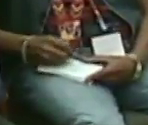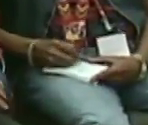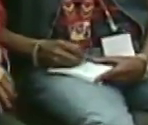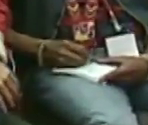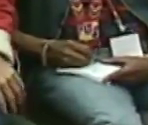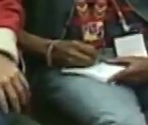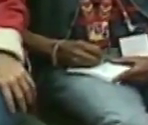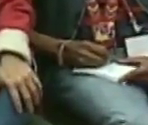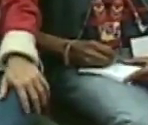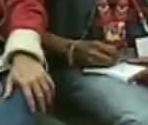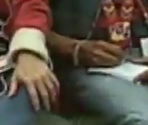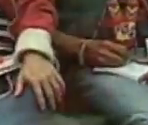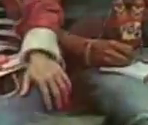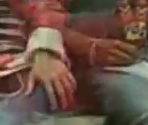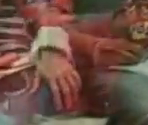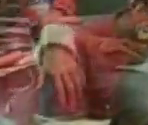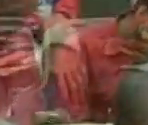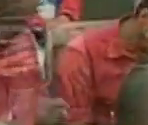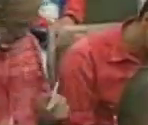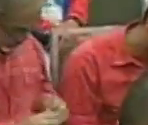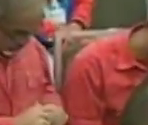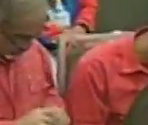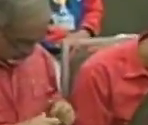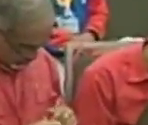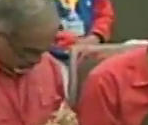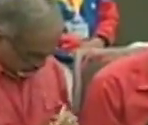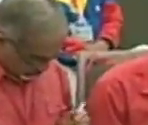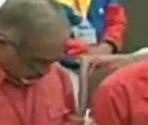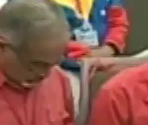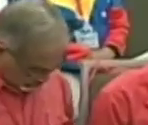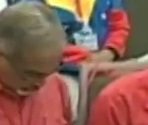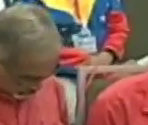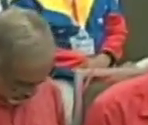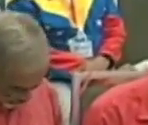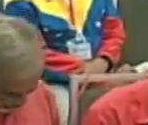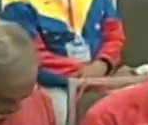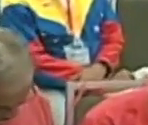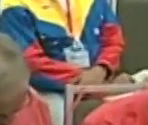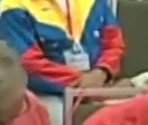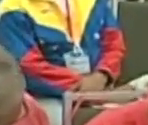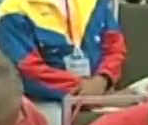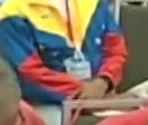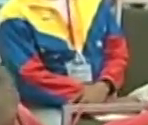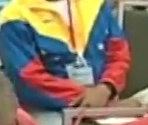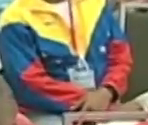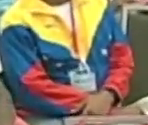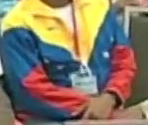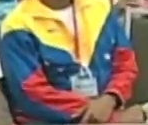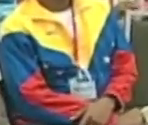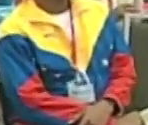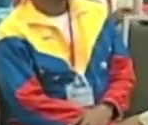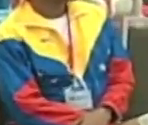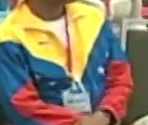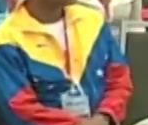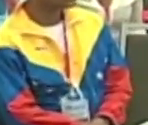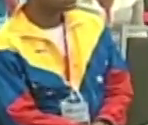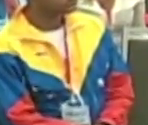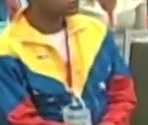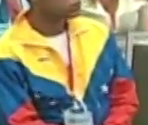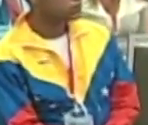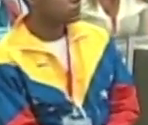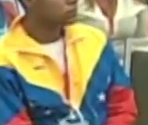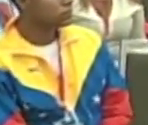así que dejemos el ior y quede igual 0 y origen yo lo que quiere soluciones compañeros ministros